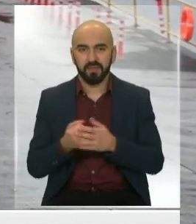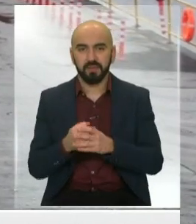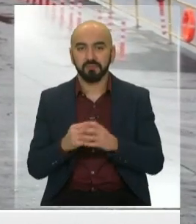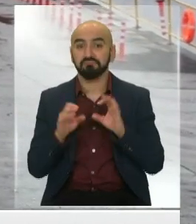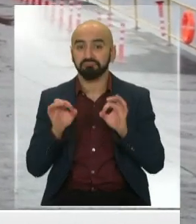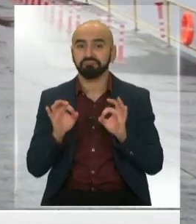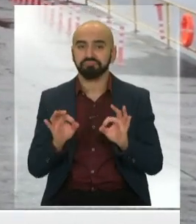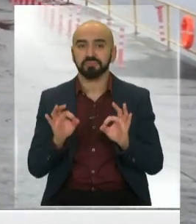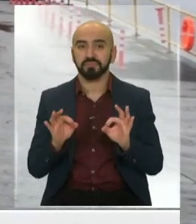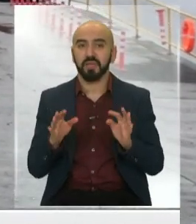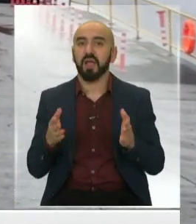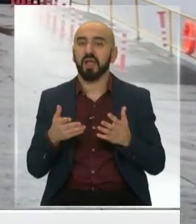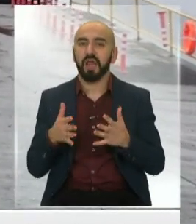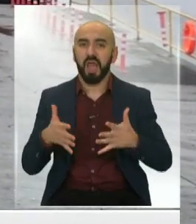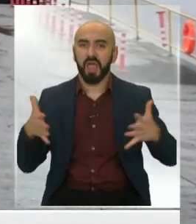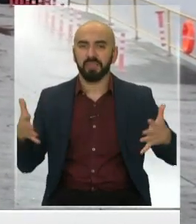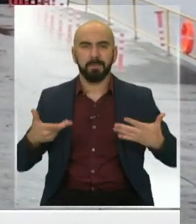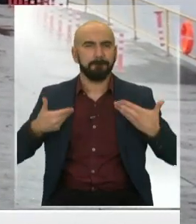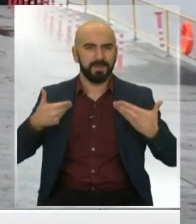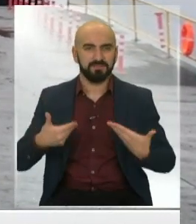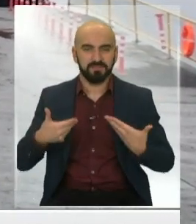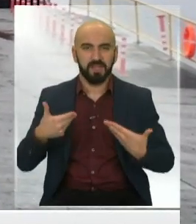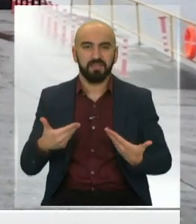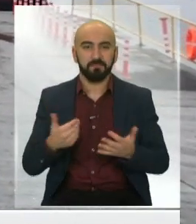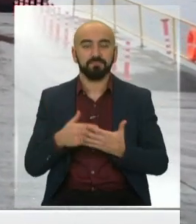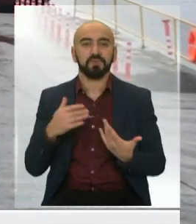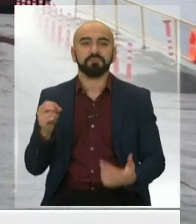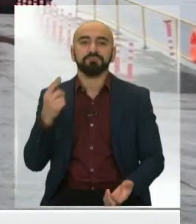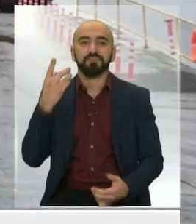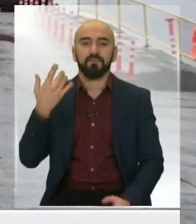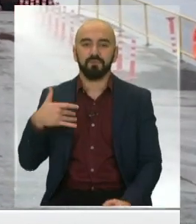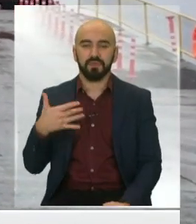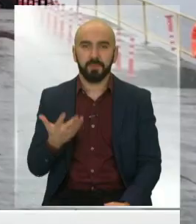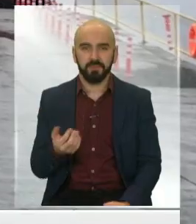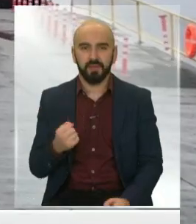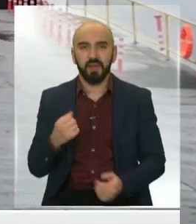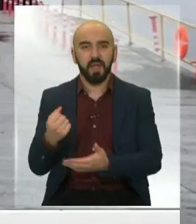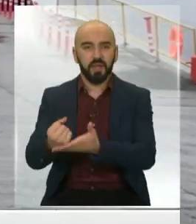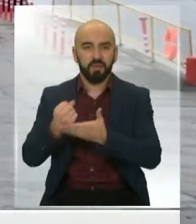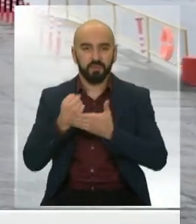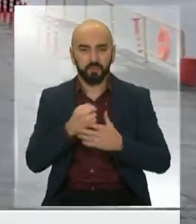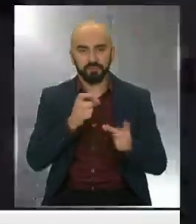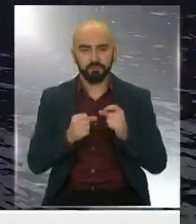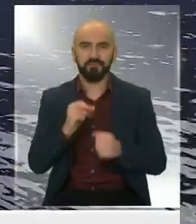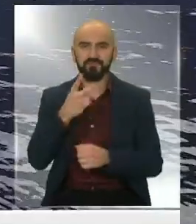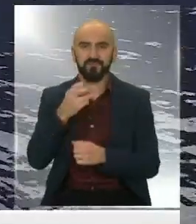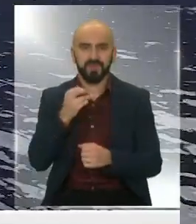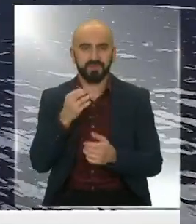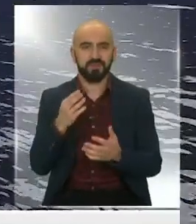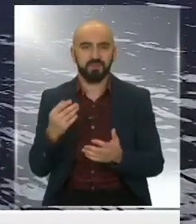aparatosas, pesadas, así que fue fundamental la contribución de nuestra gente. Mandamos 20 personas.